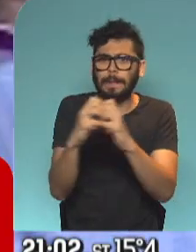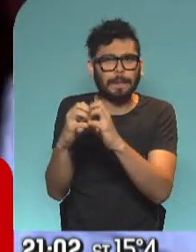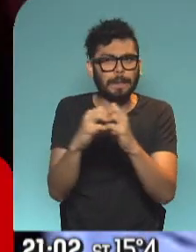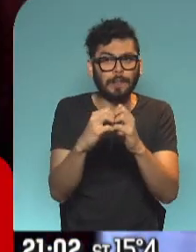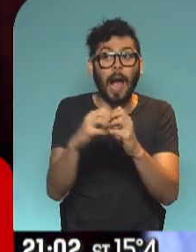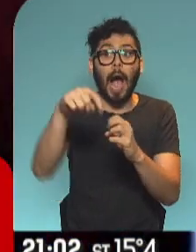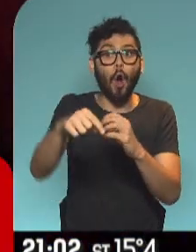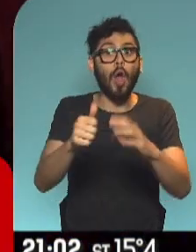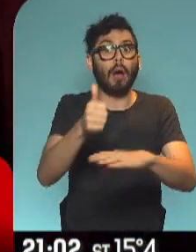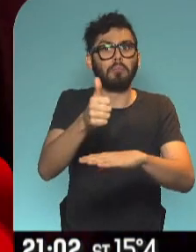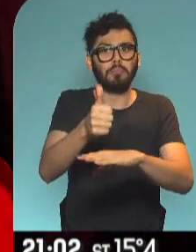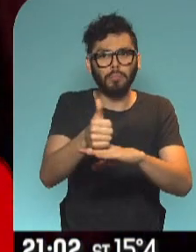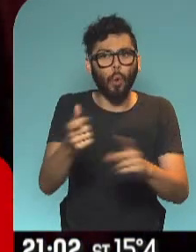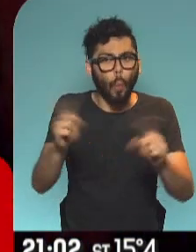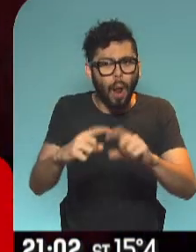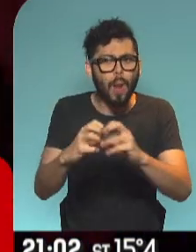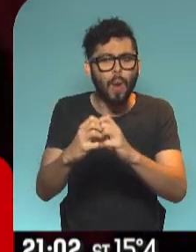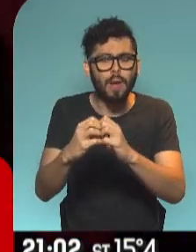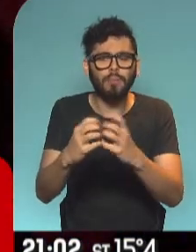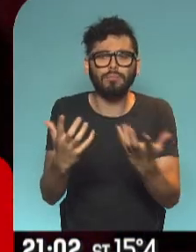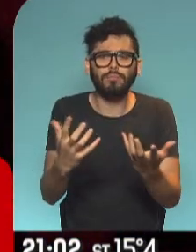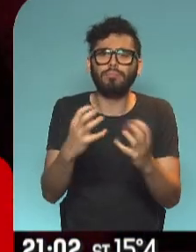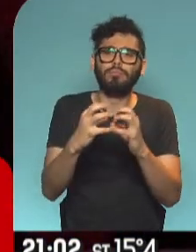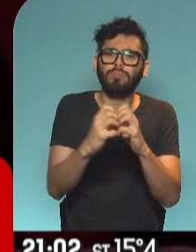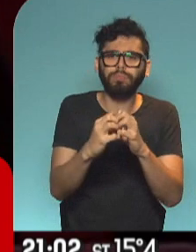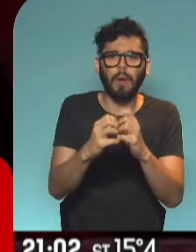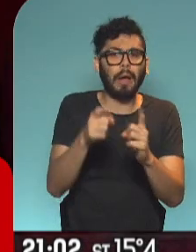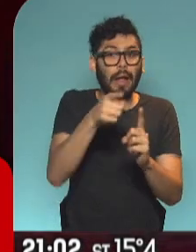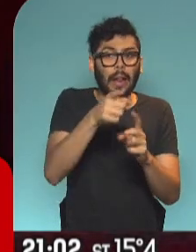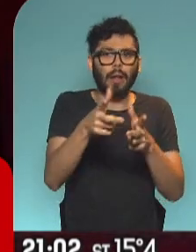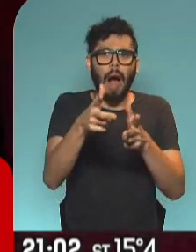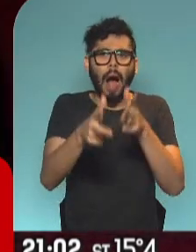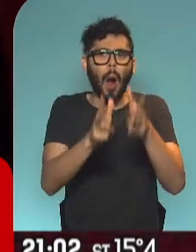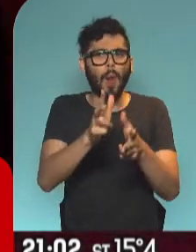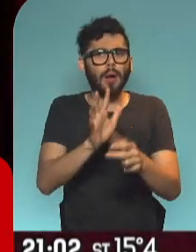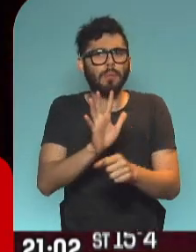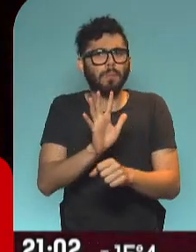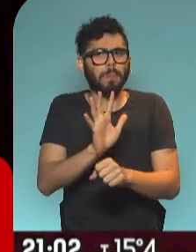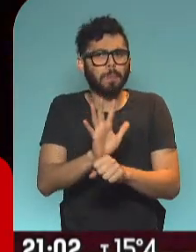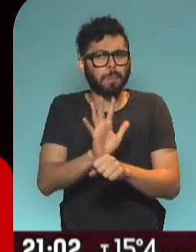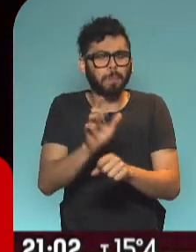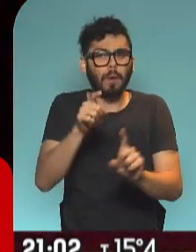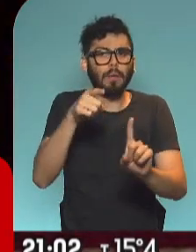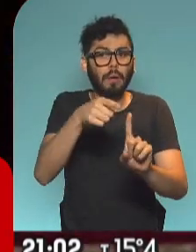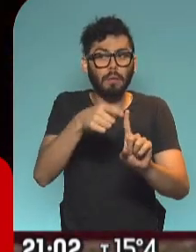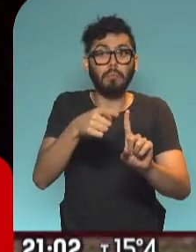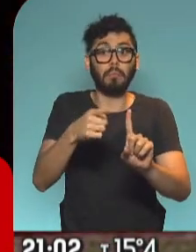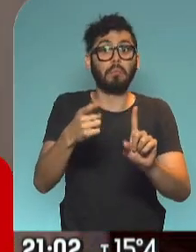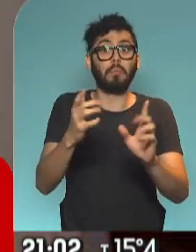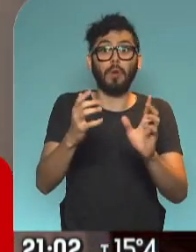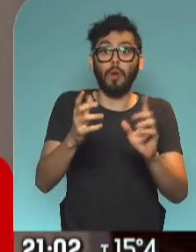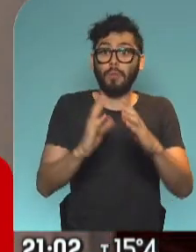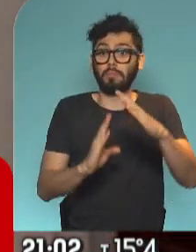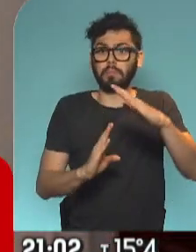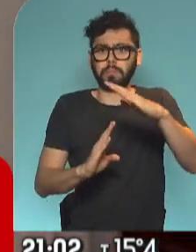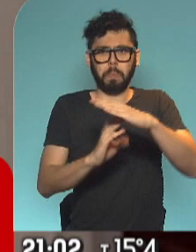instalado. La discusión que se plantea es si esta declaración significa una apertura real por parte del